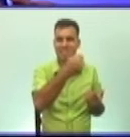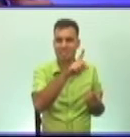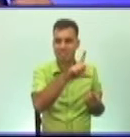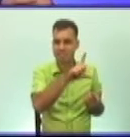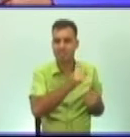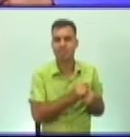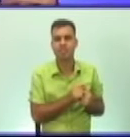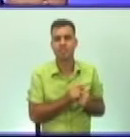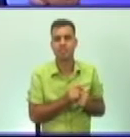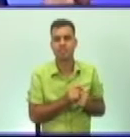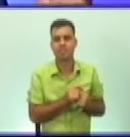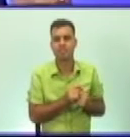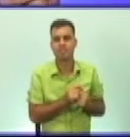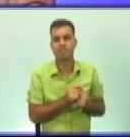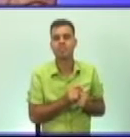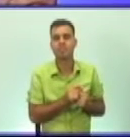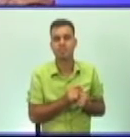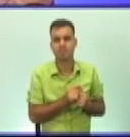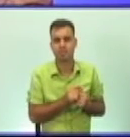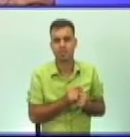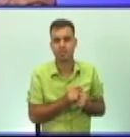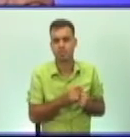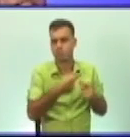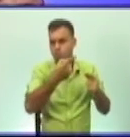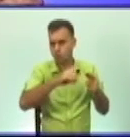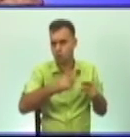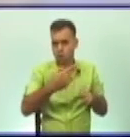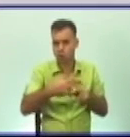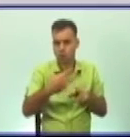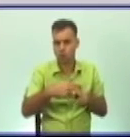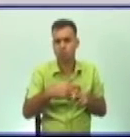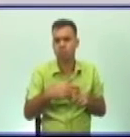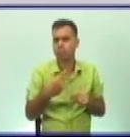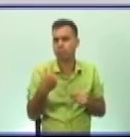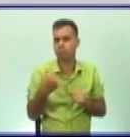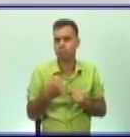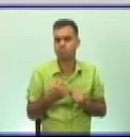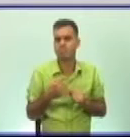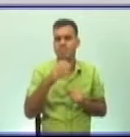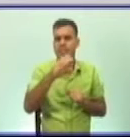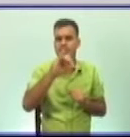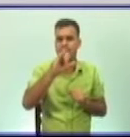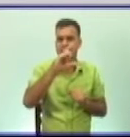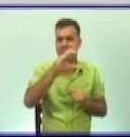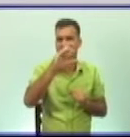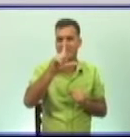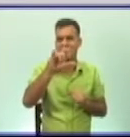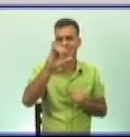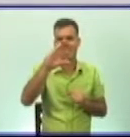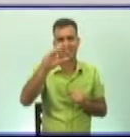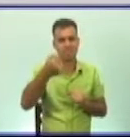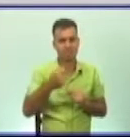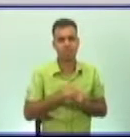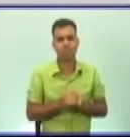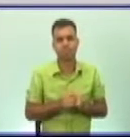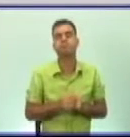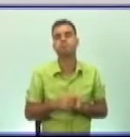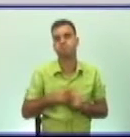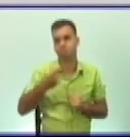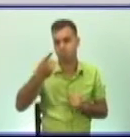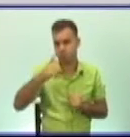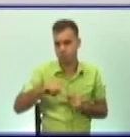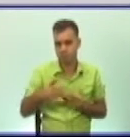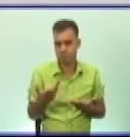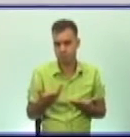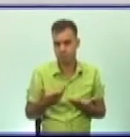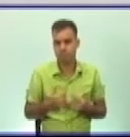forzadas, la frecuencia cíclica, ¿verdad? Que tienen esta condición. Entonces,